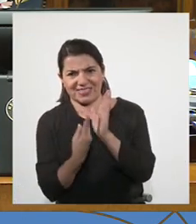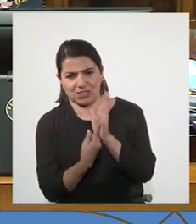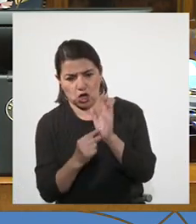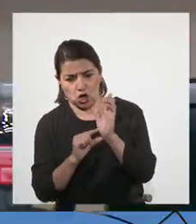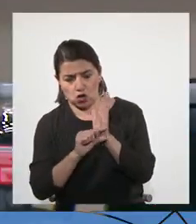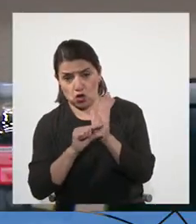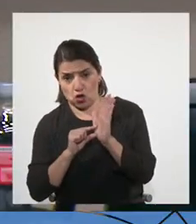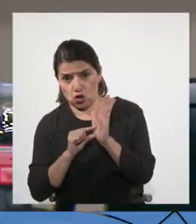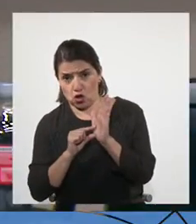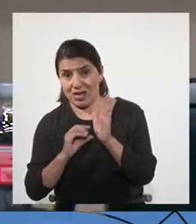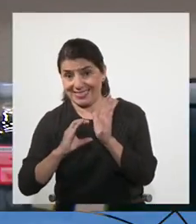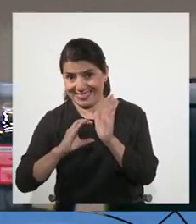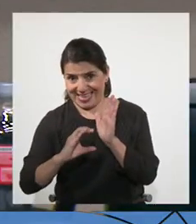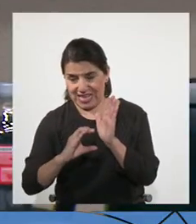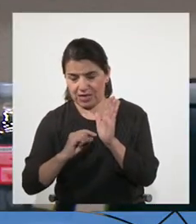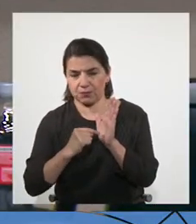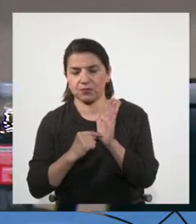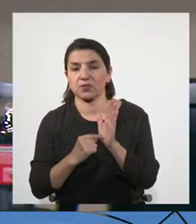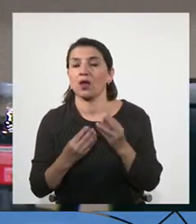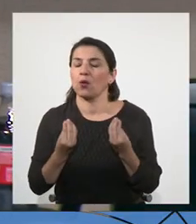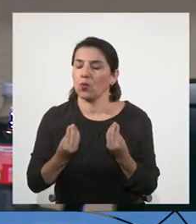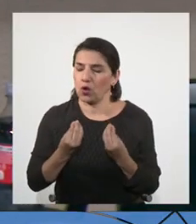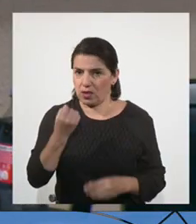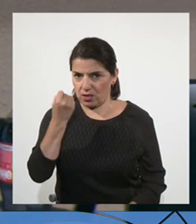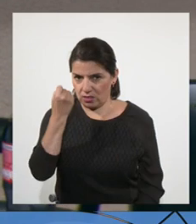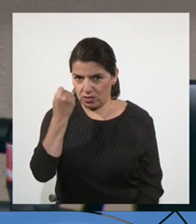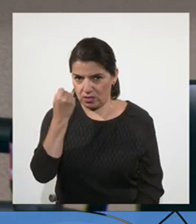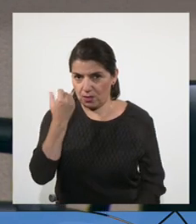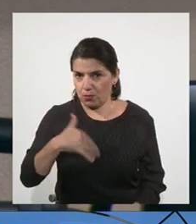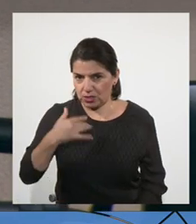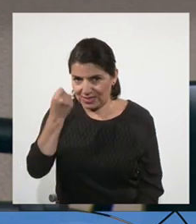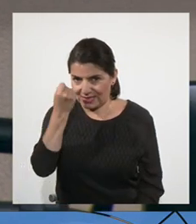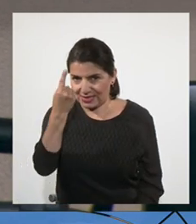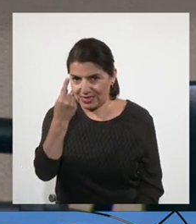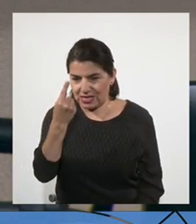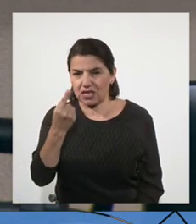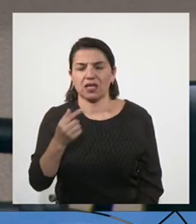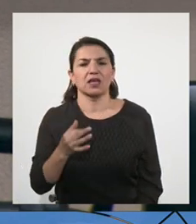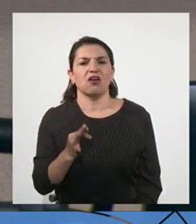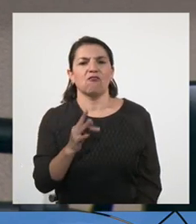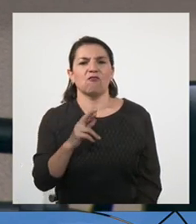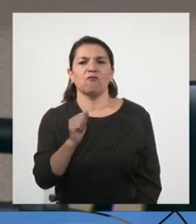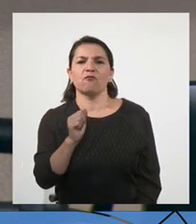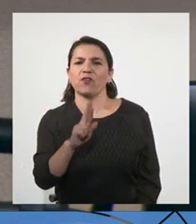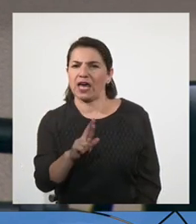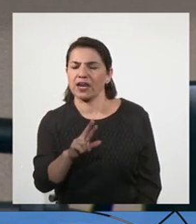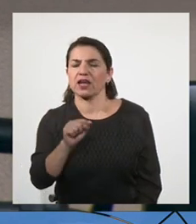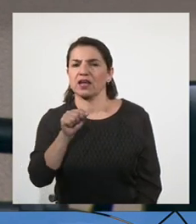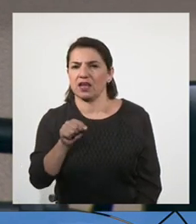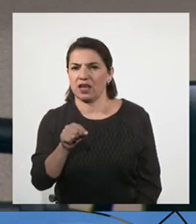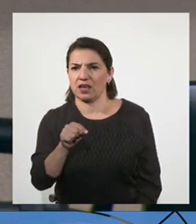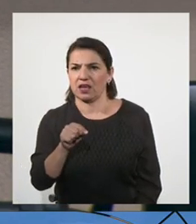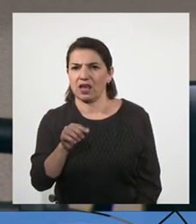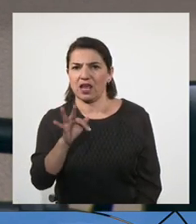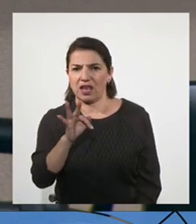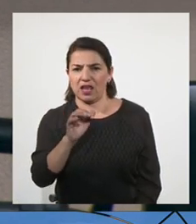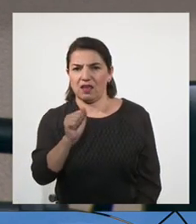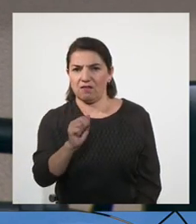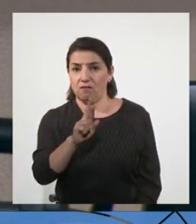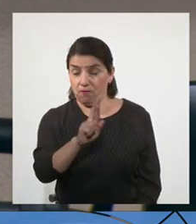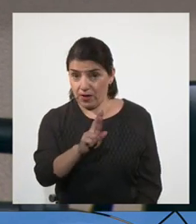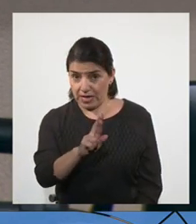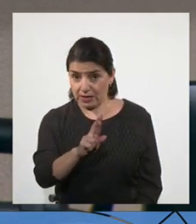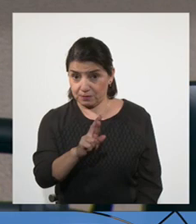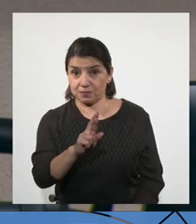es muy importante darse cuenta de lo siguiente, porque efectivamente el FAR, ¿no es cierto?, el uso del FAR tiene una letra C, ¿no es